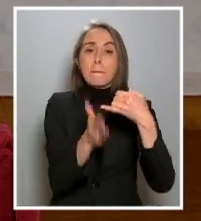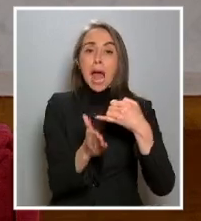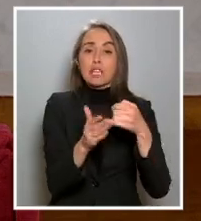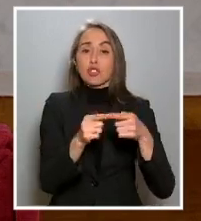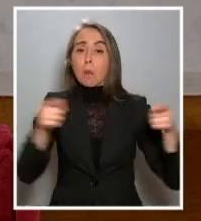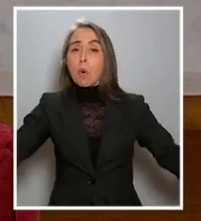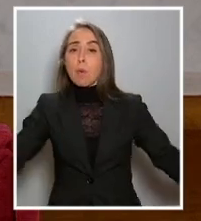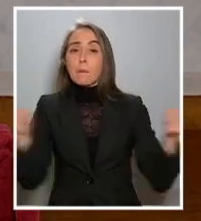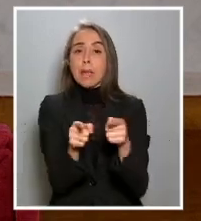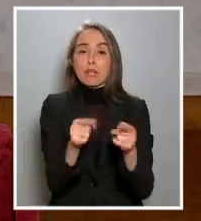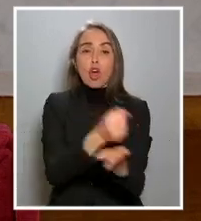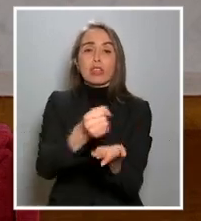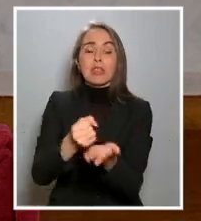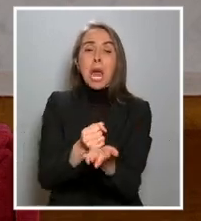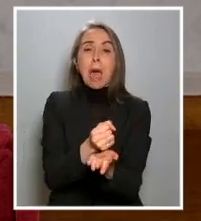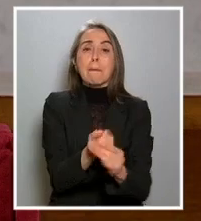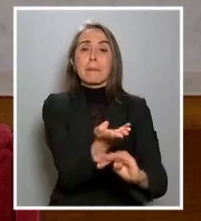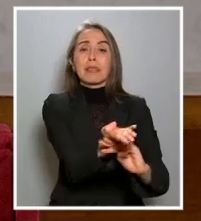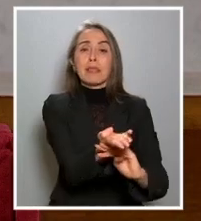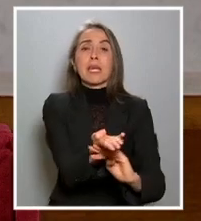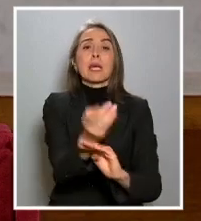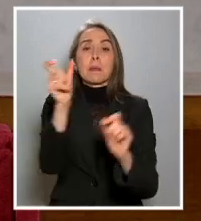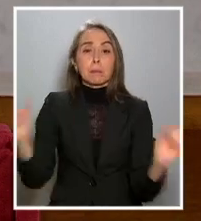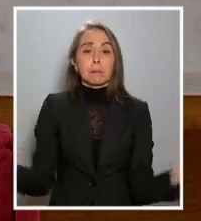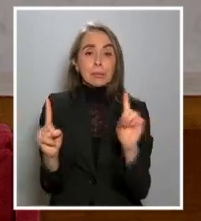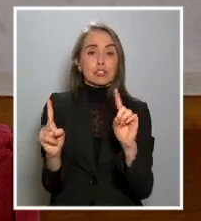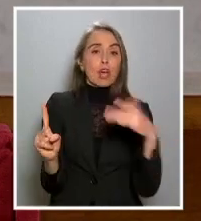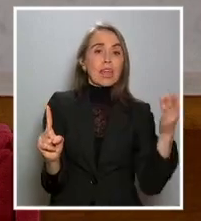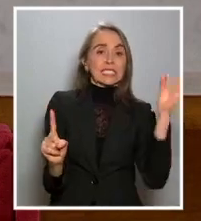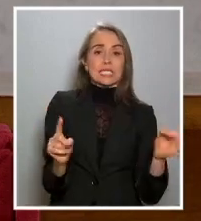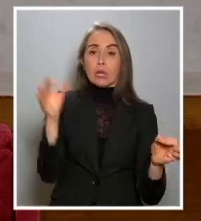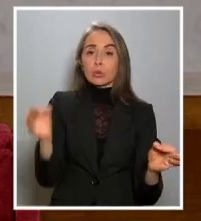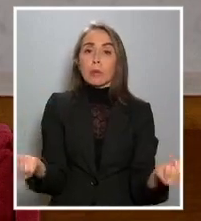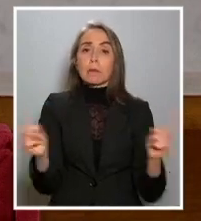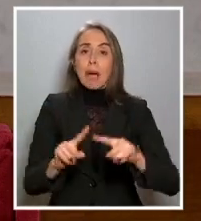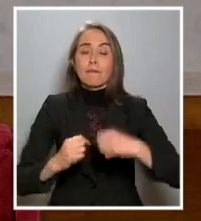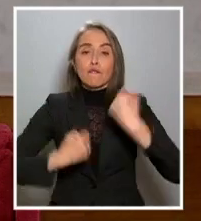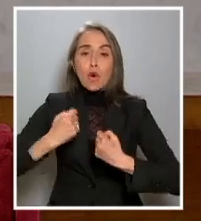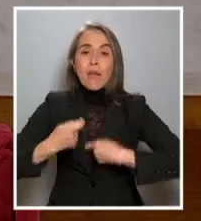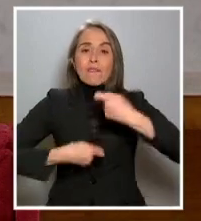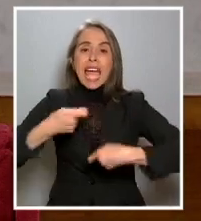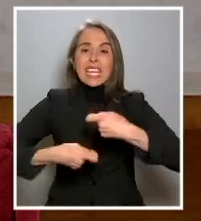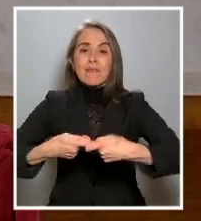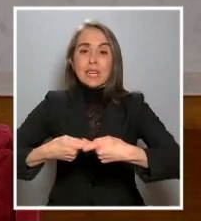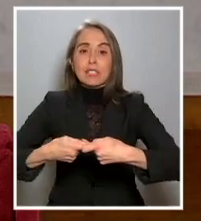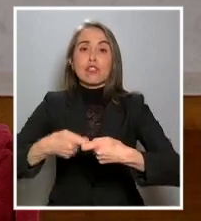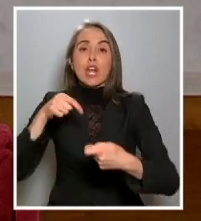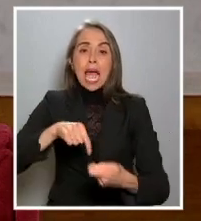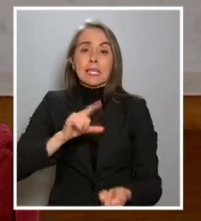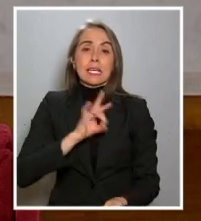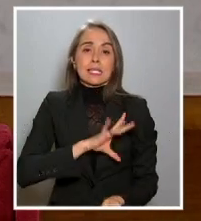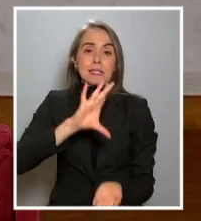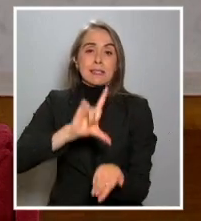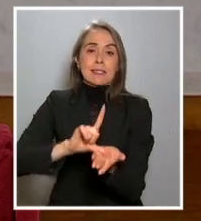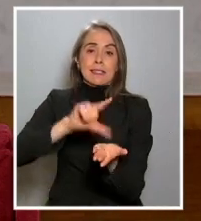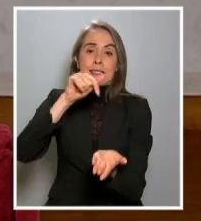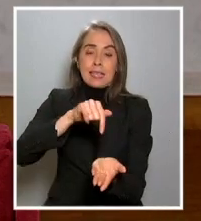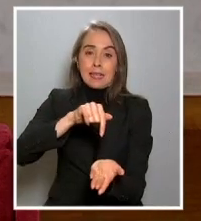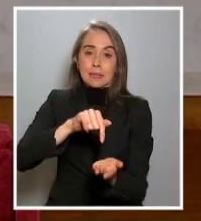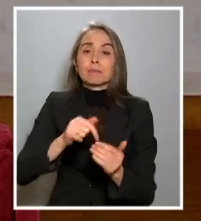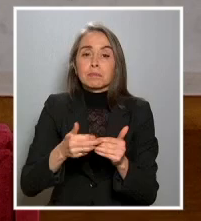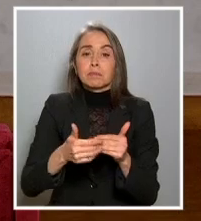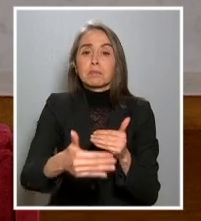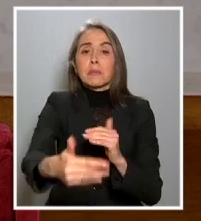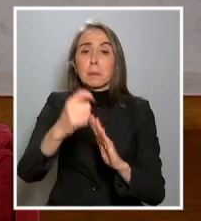de tramitación y dar certezas a todas las partes involucradas para reactivar la inversión, en particular la inversión local. En los